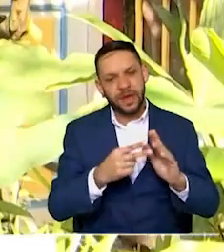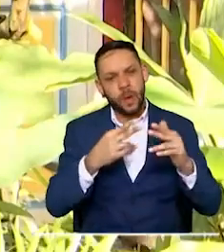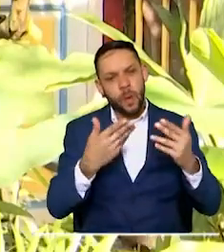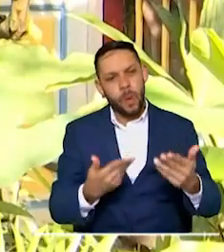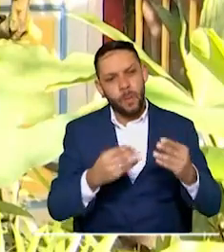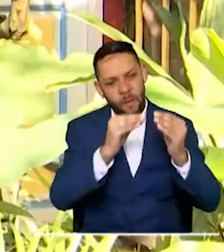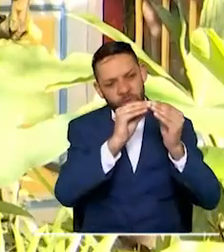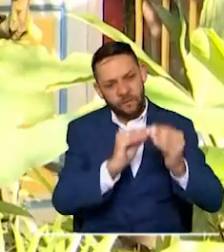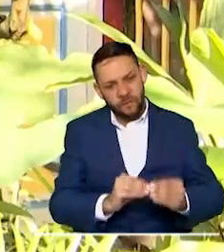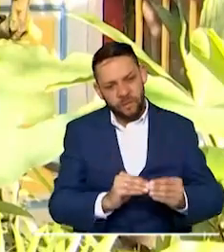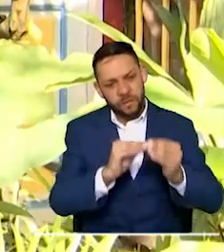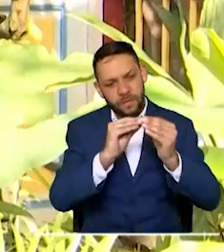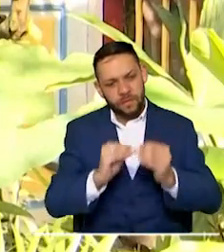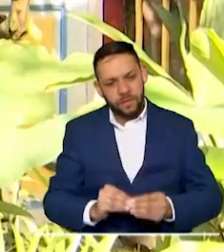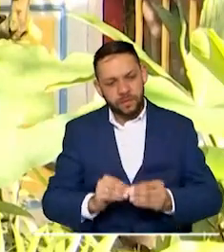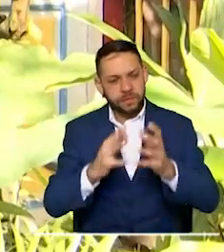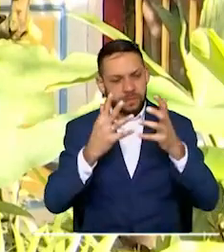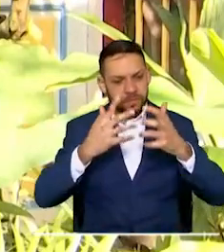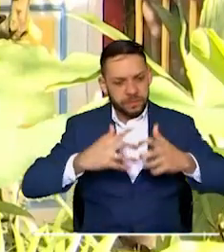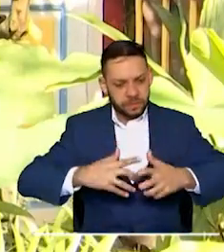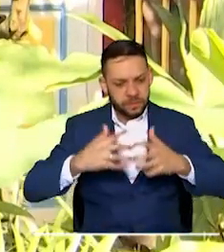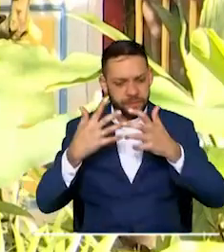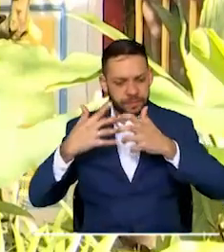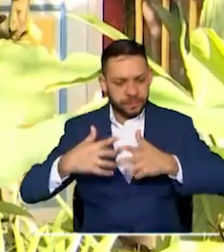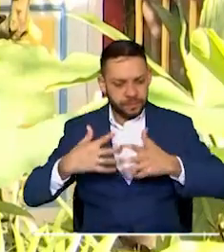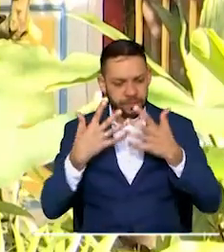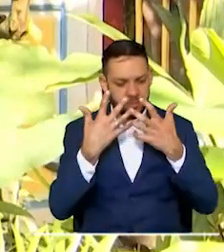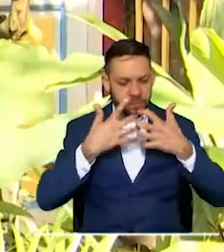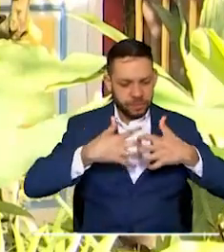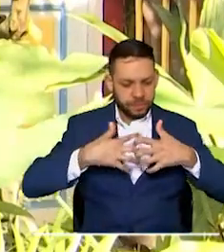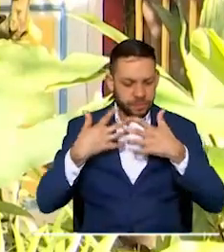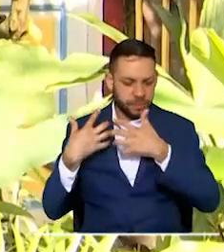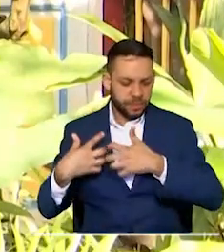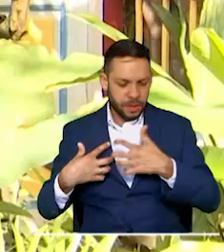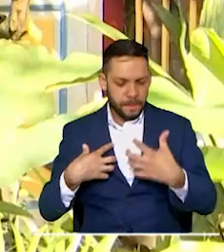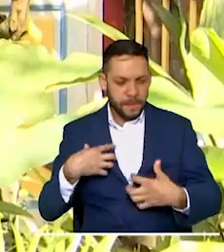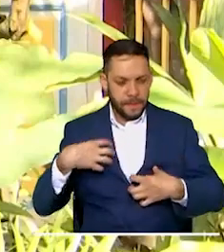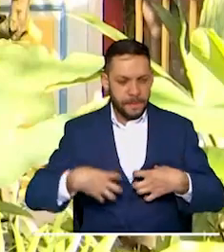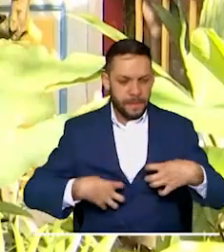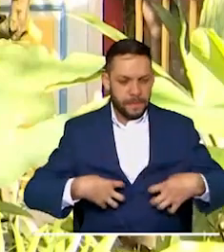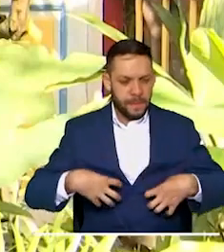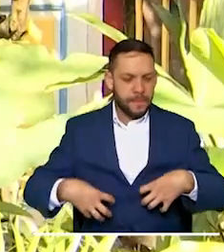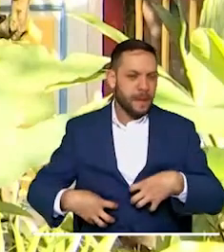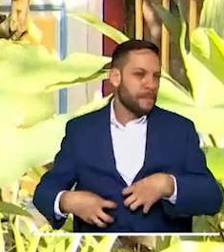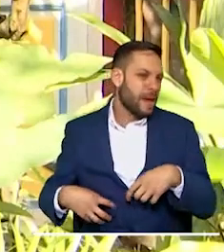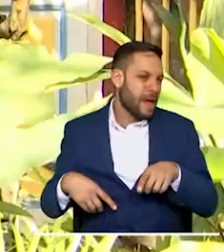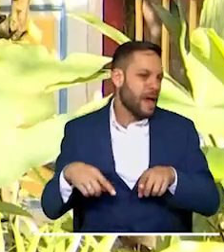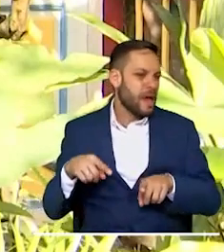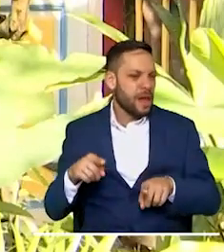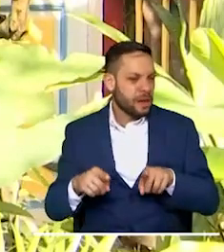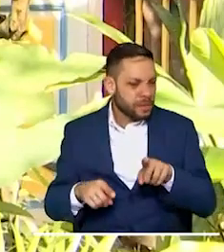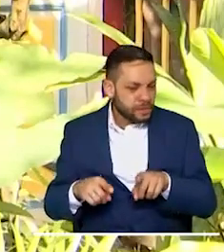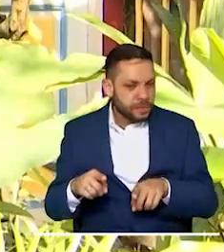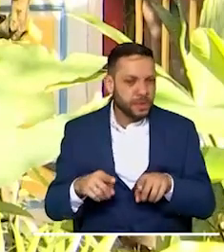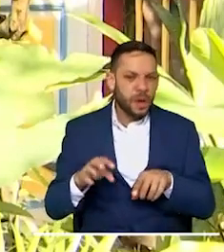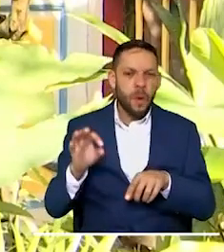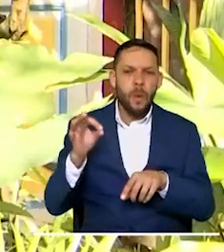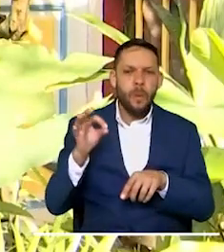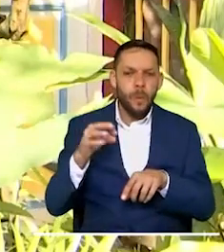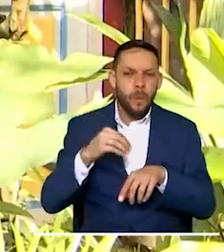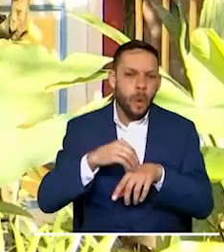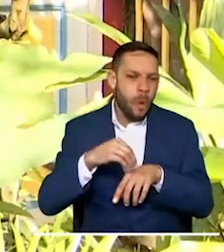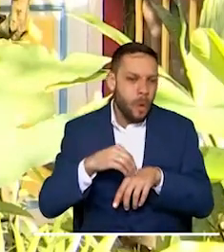órgano y cómo se encuentra además esa estructura, si tal vez hay presencia de algún tipo de masa, de